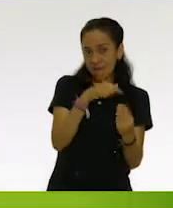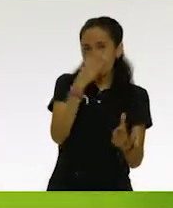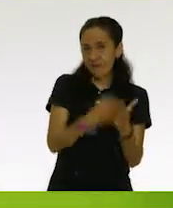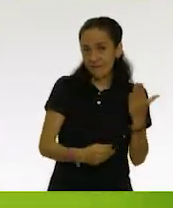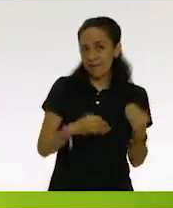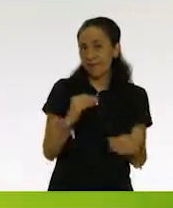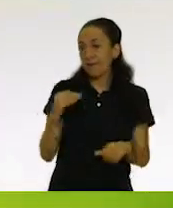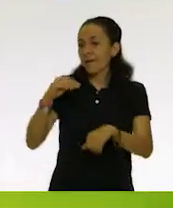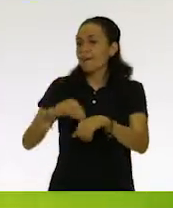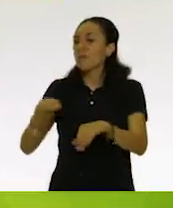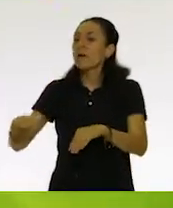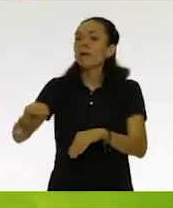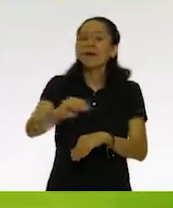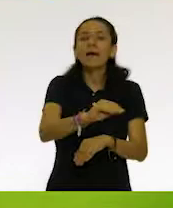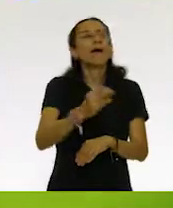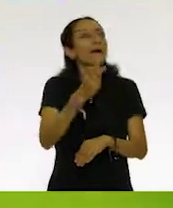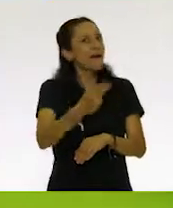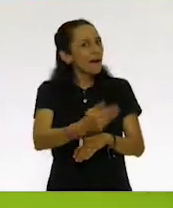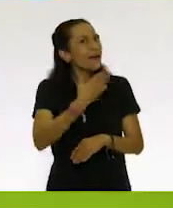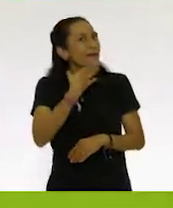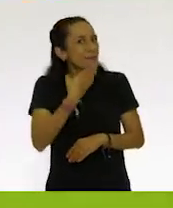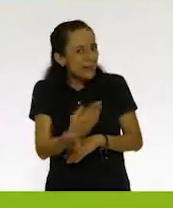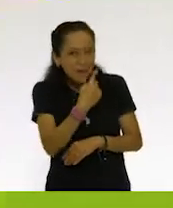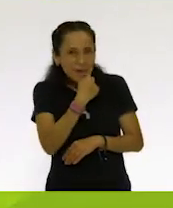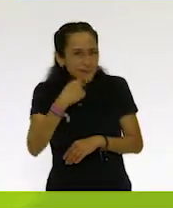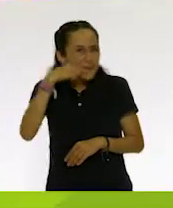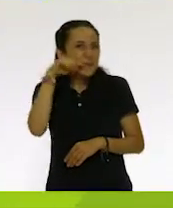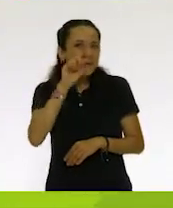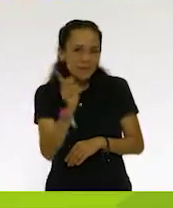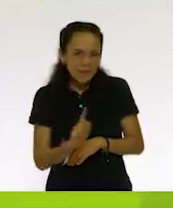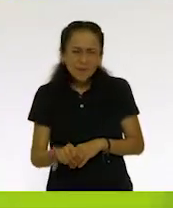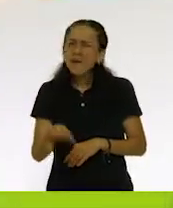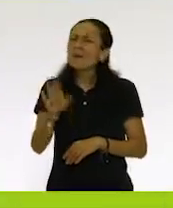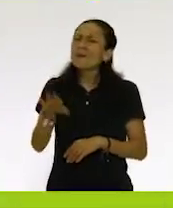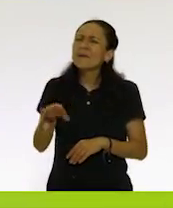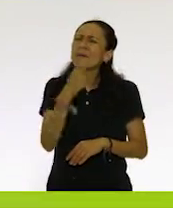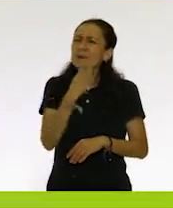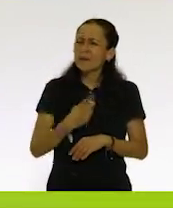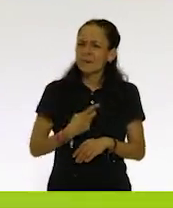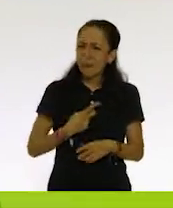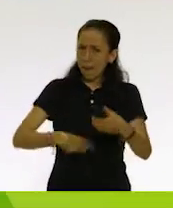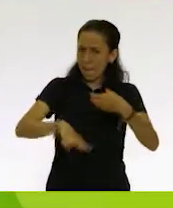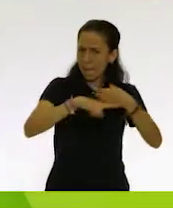¡Muy bien, Sohar! Y dime, ¿ya puso todos los vasos?